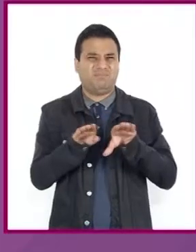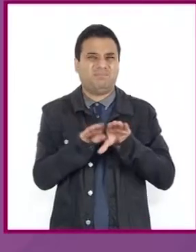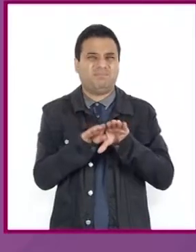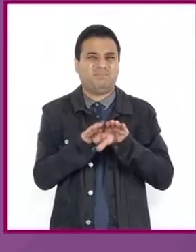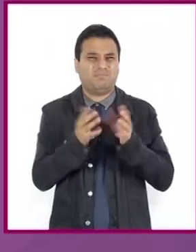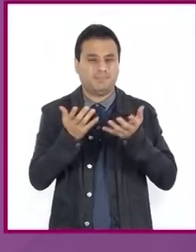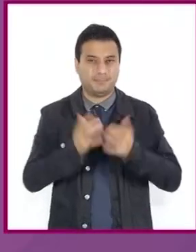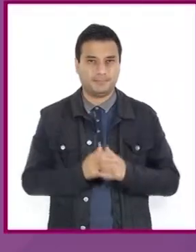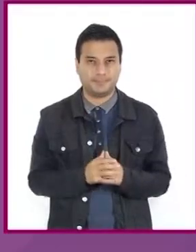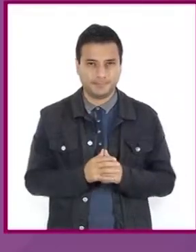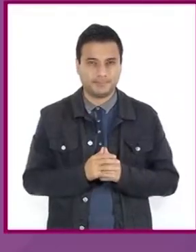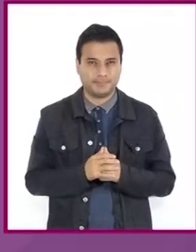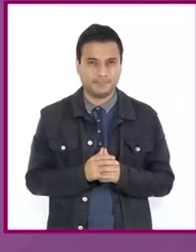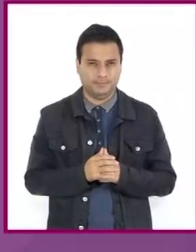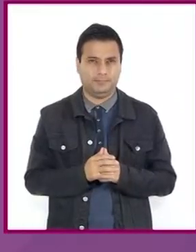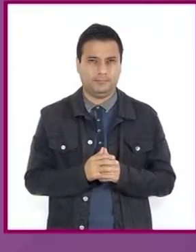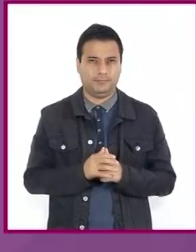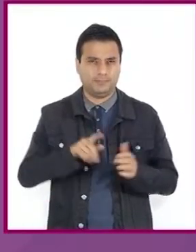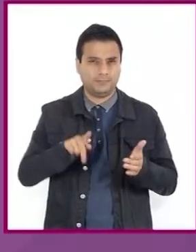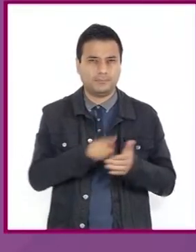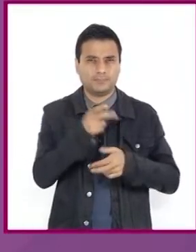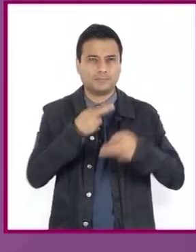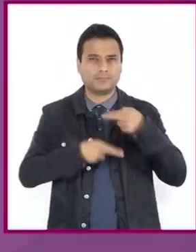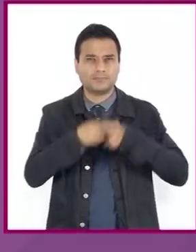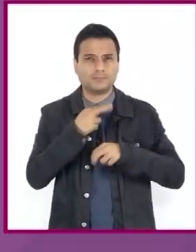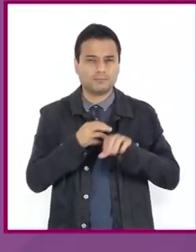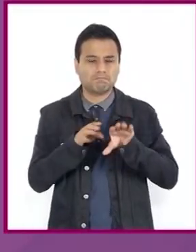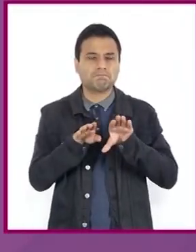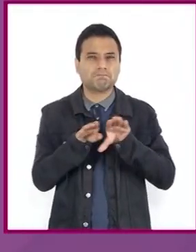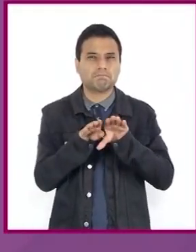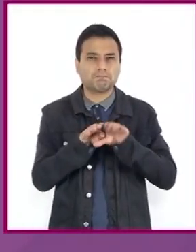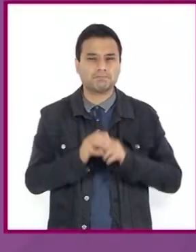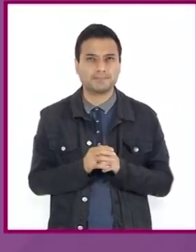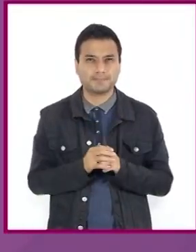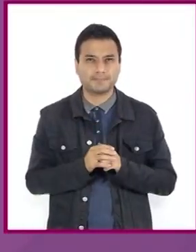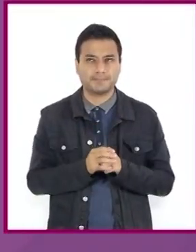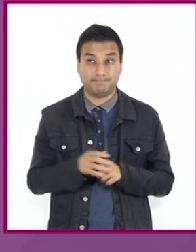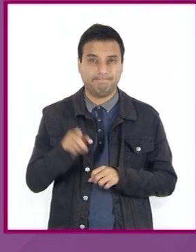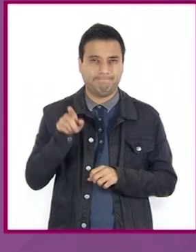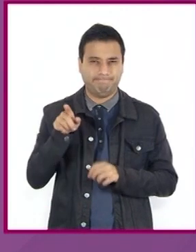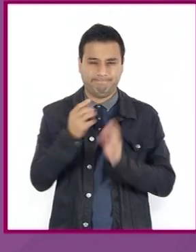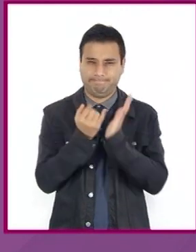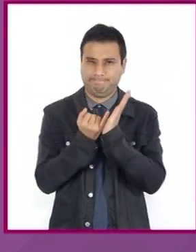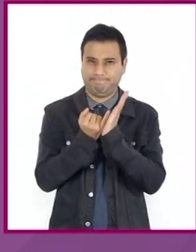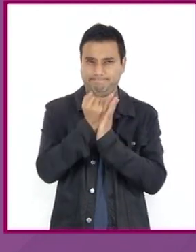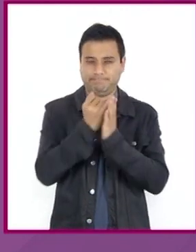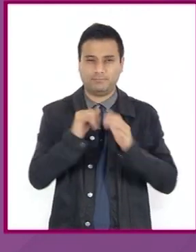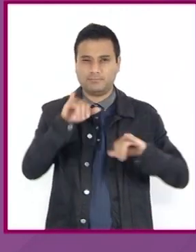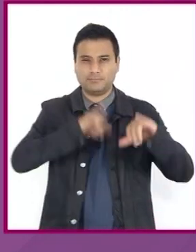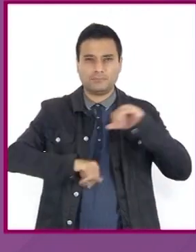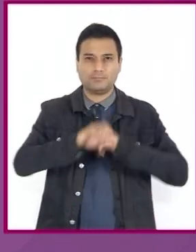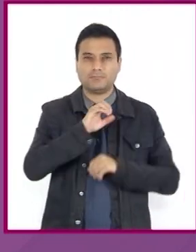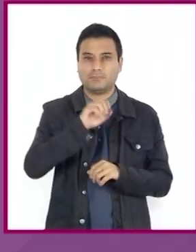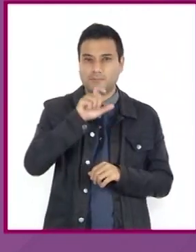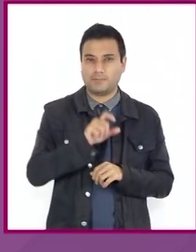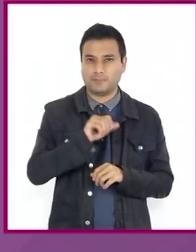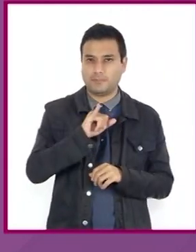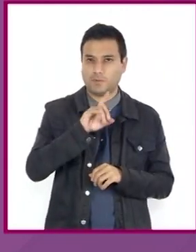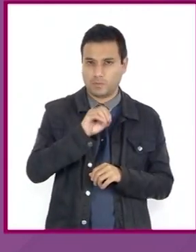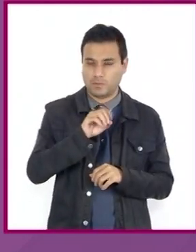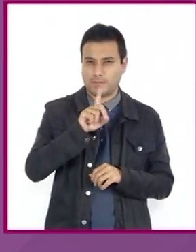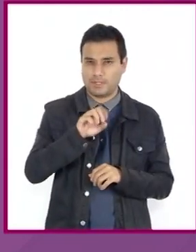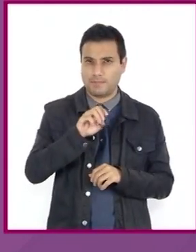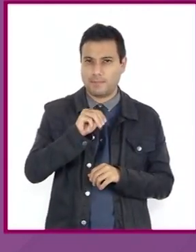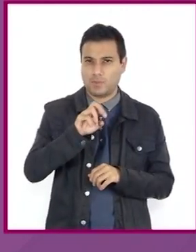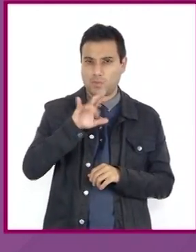masa? ¿Cómo recuperar lo perdido? Decidió realizar un experimento con óxido de mercurio en un dispositivo de